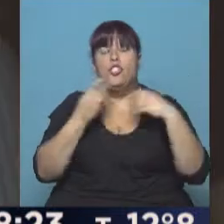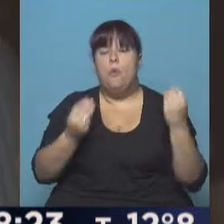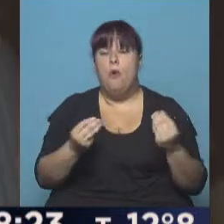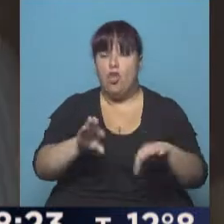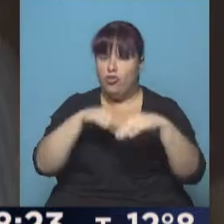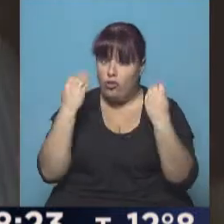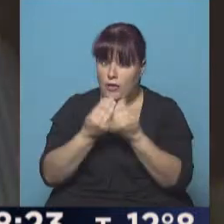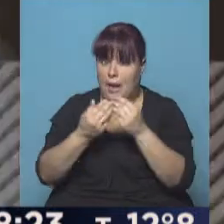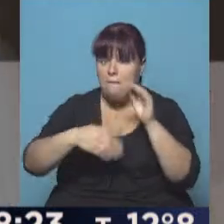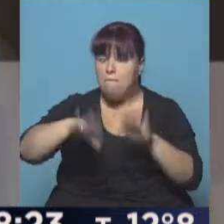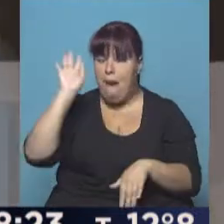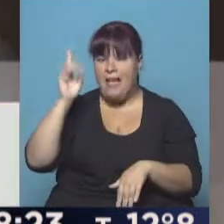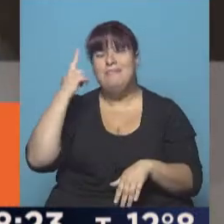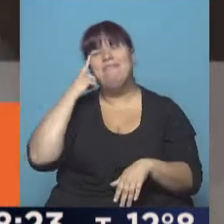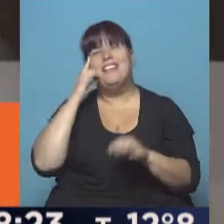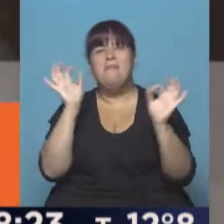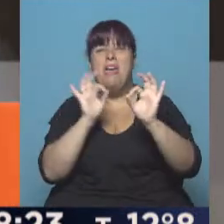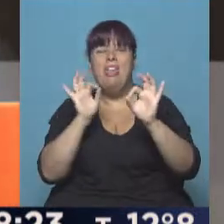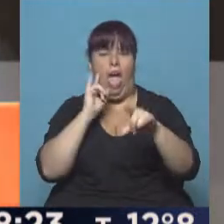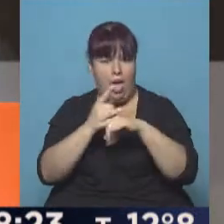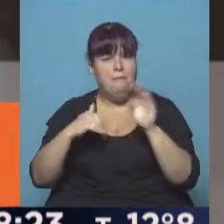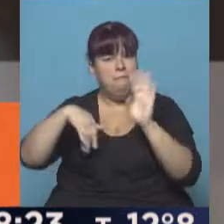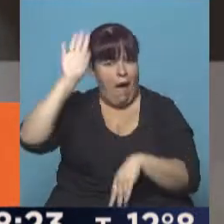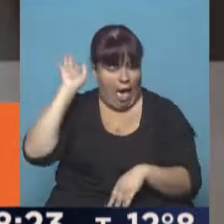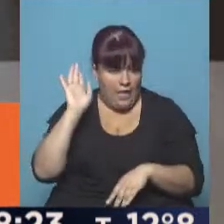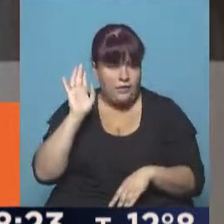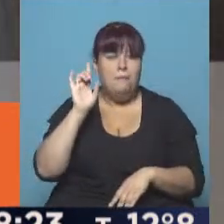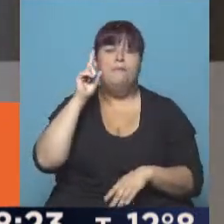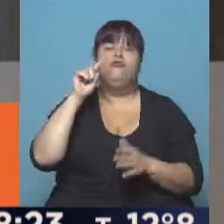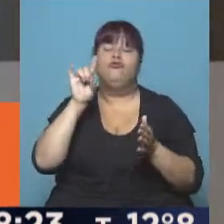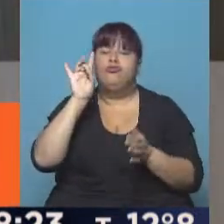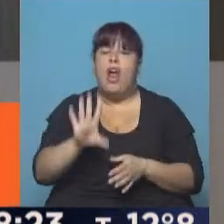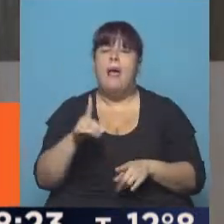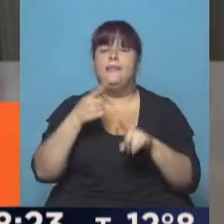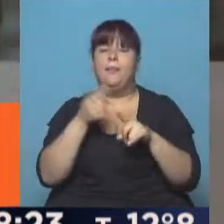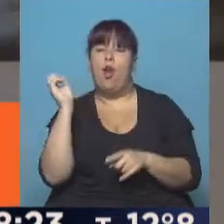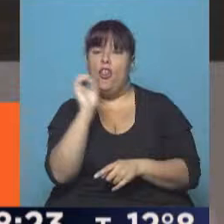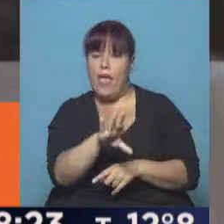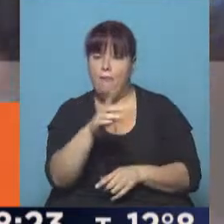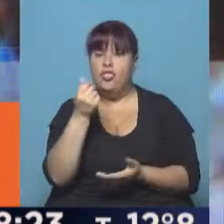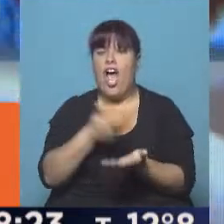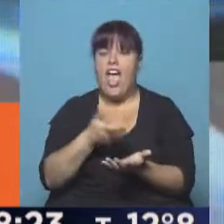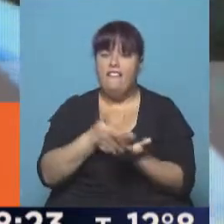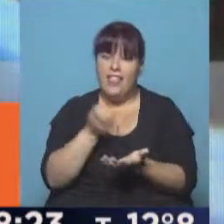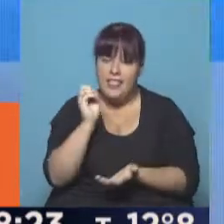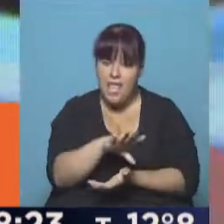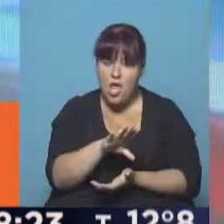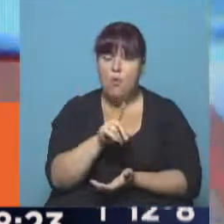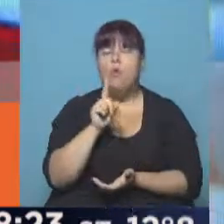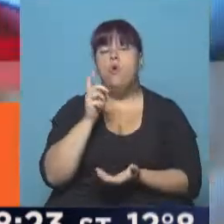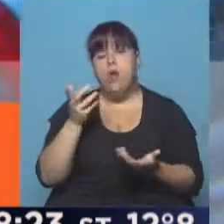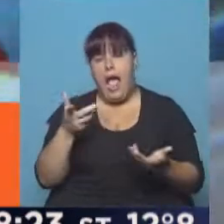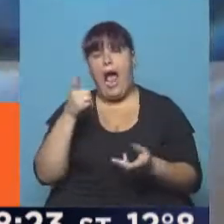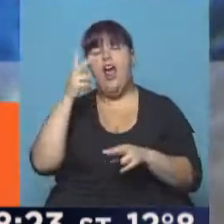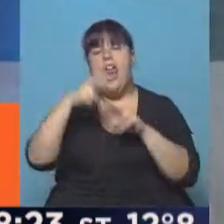las cifras son muy superiores a las que se habían previsto inicialmente, solo por los depósitos en efectivo, que justamente